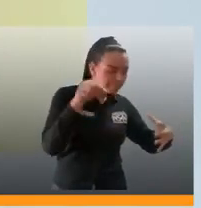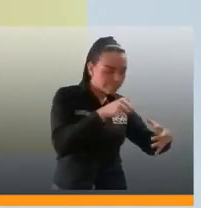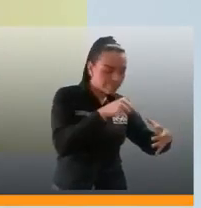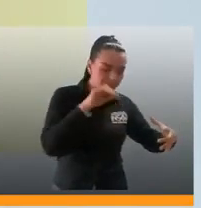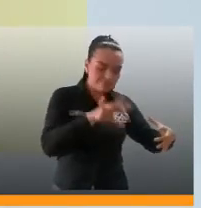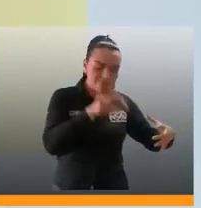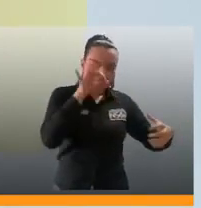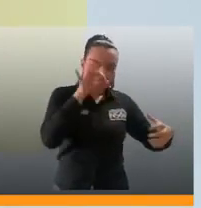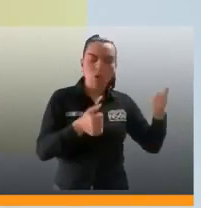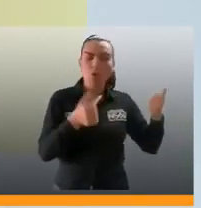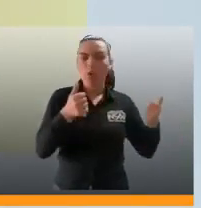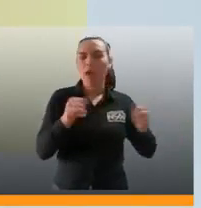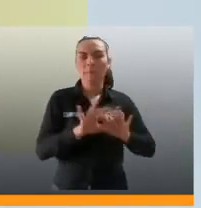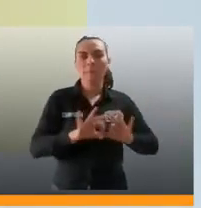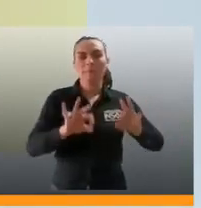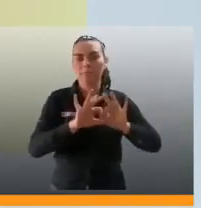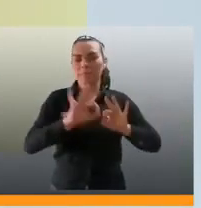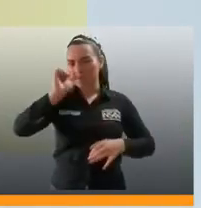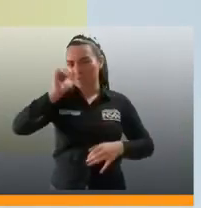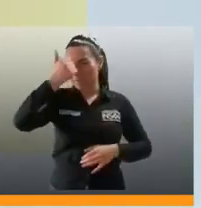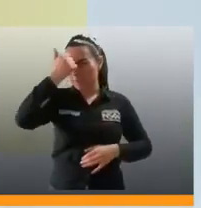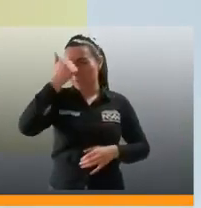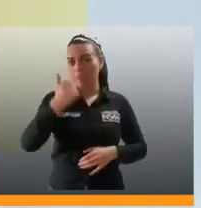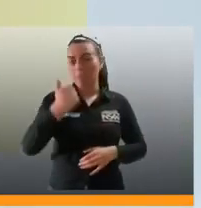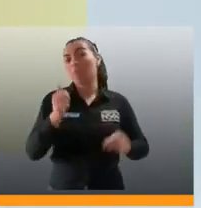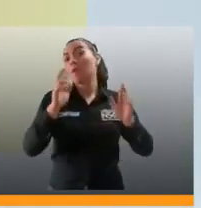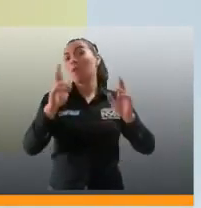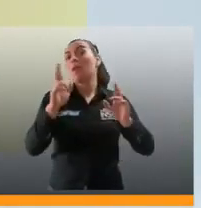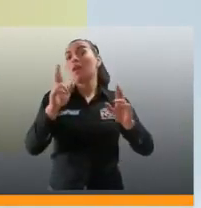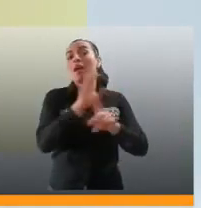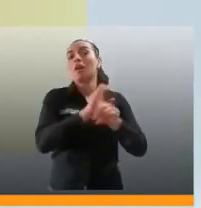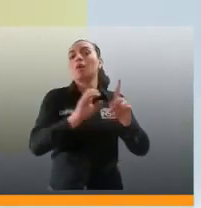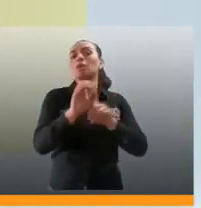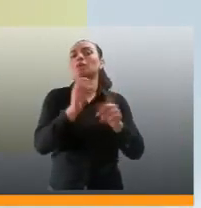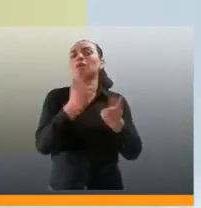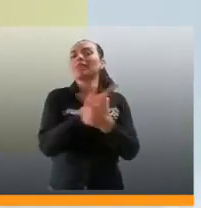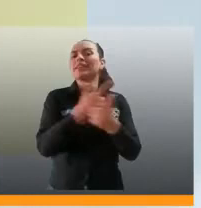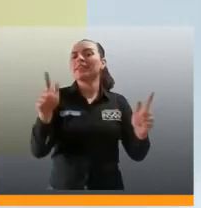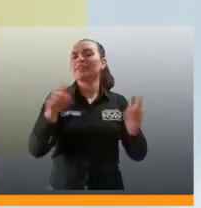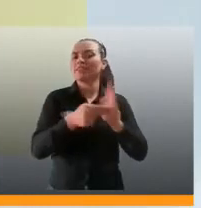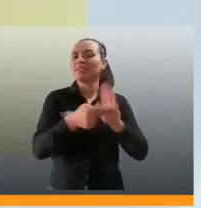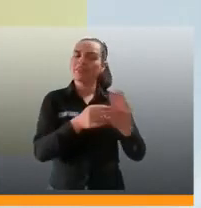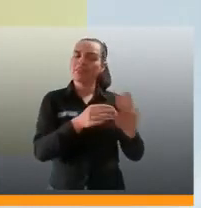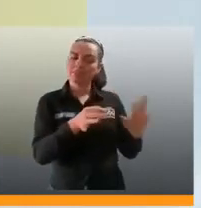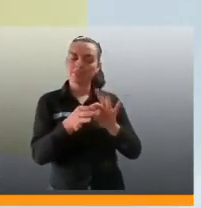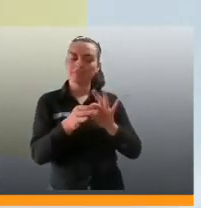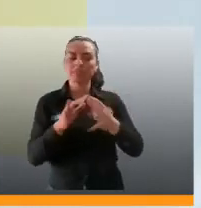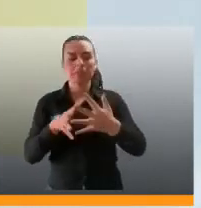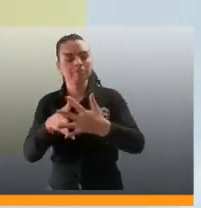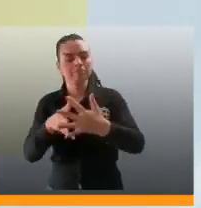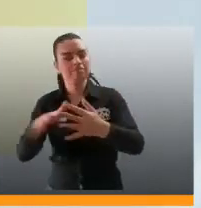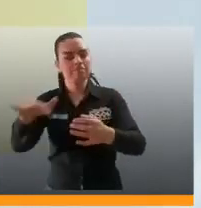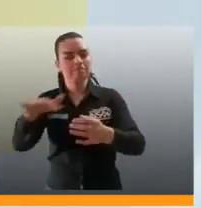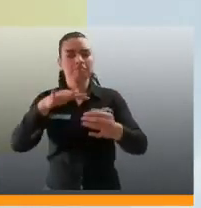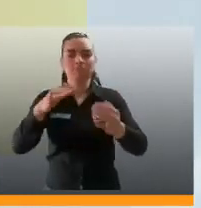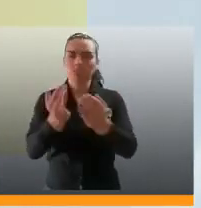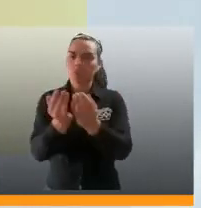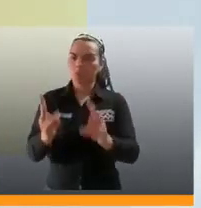básicas, ojalá de la cultura libre, que se vayan adaptando al trabajo con los estudiantes y se vaya